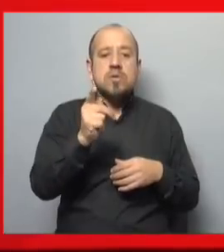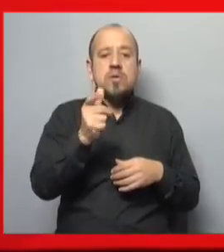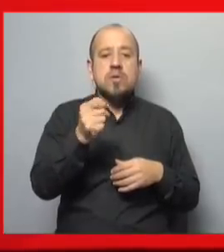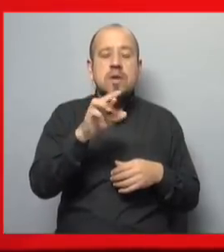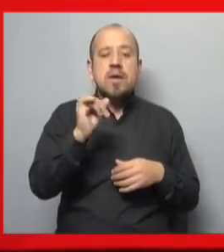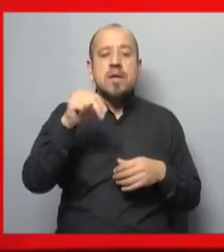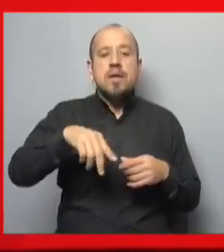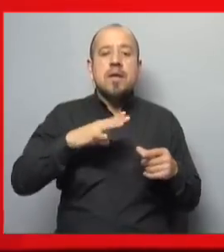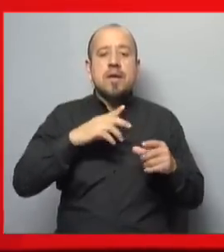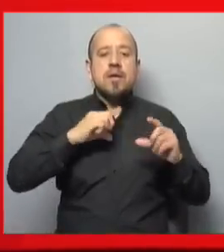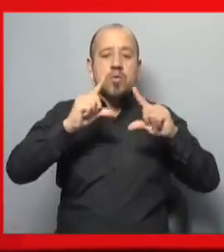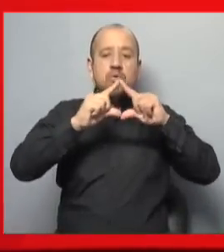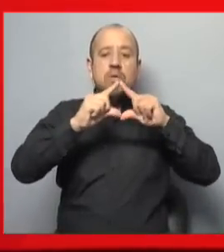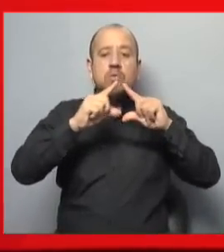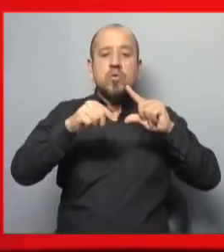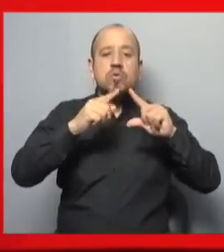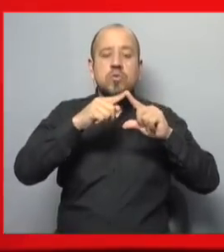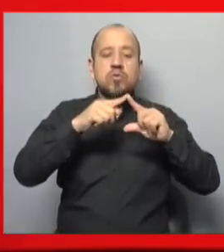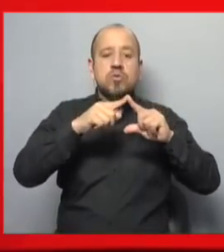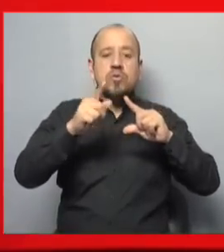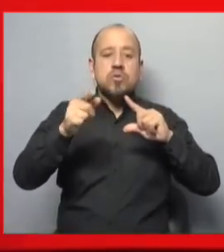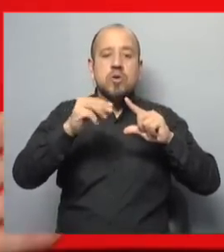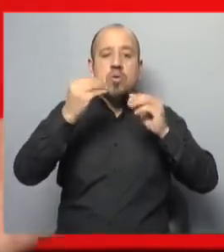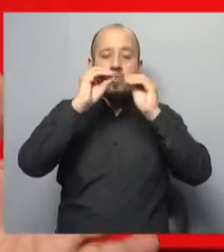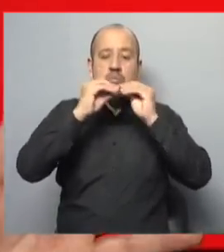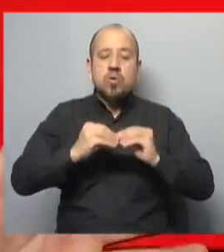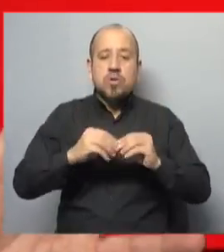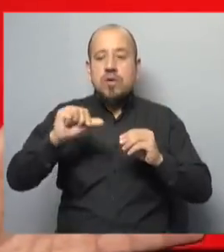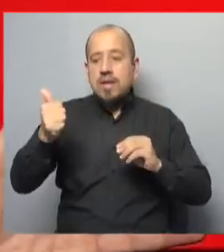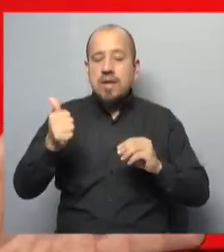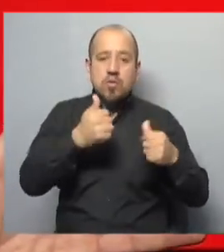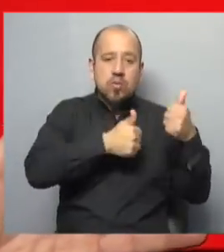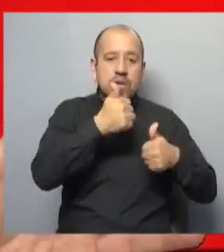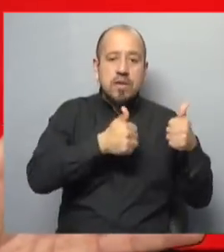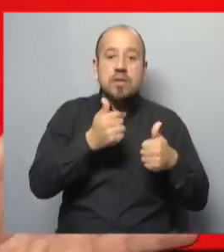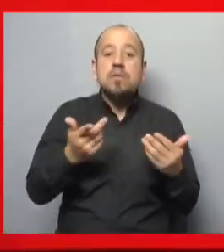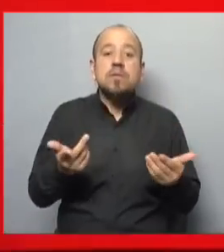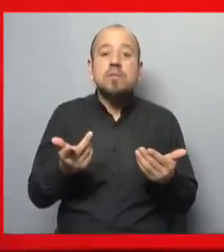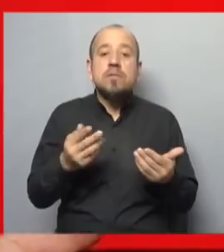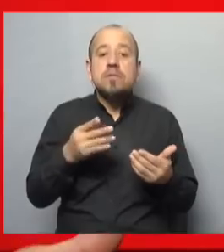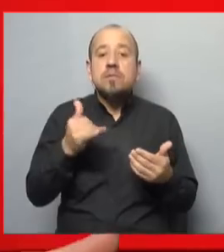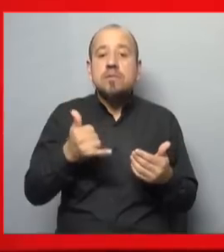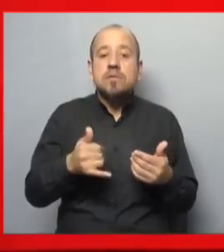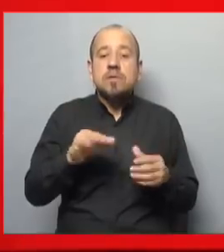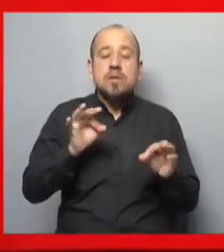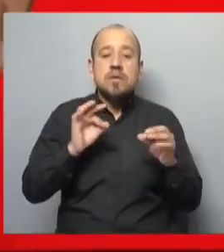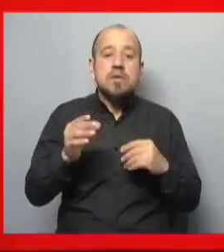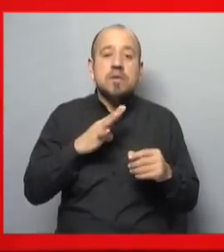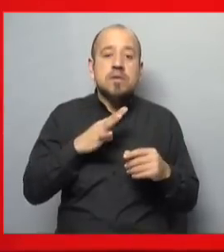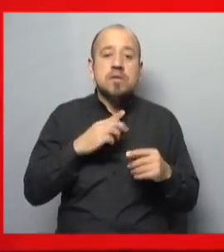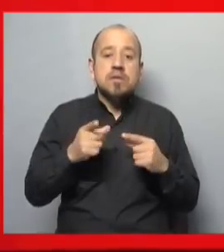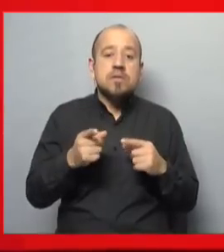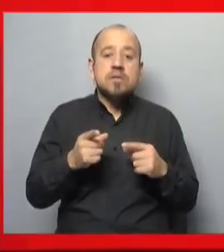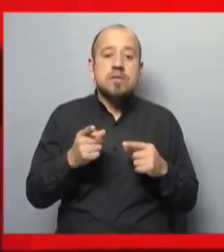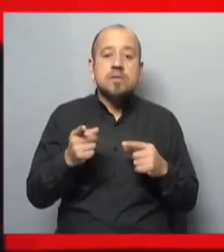y es ganar competir o presupuesto según tenés que elegir primero que quiere no puedes hacer las tres cosas a la vez hay muy pocos casos